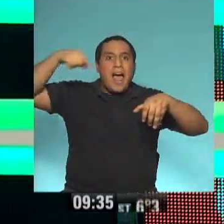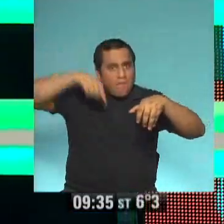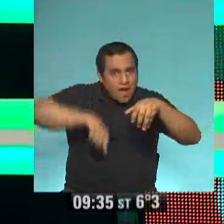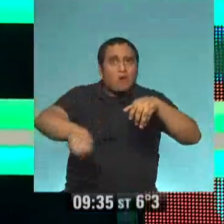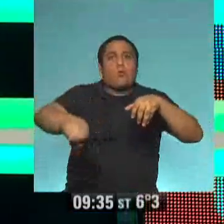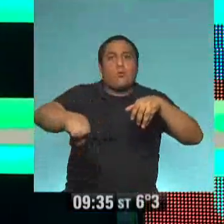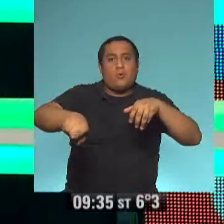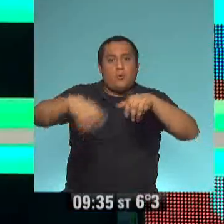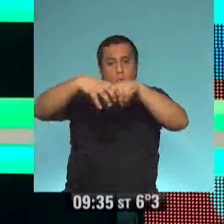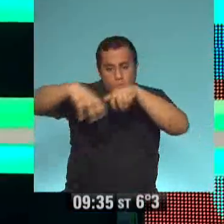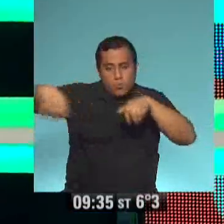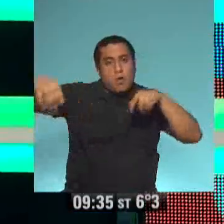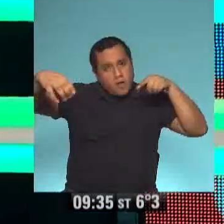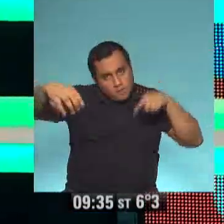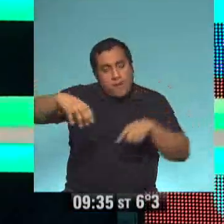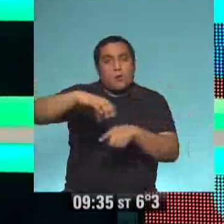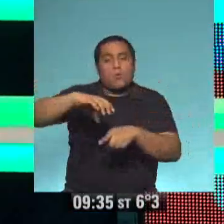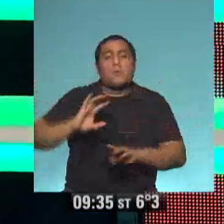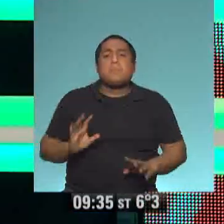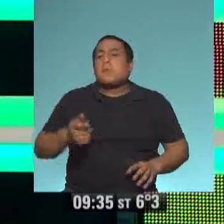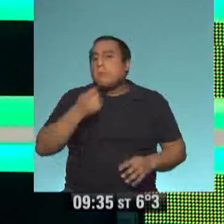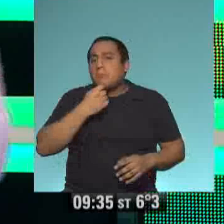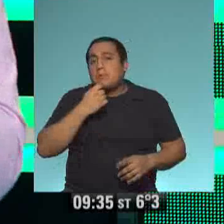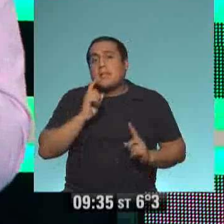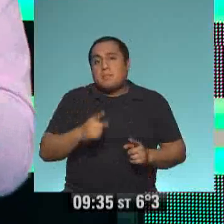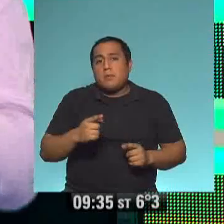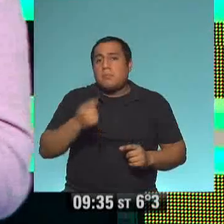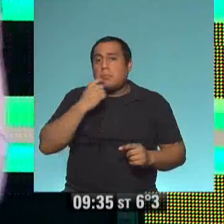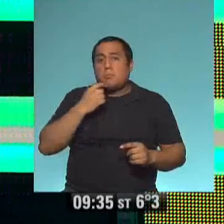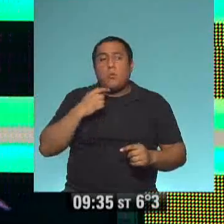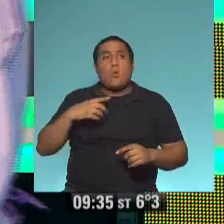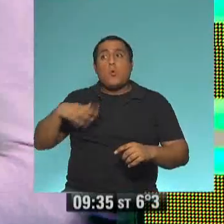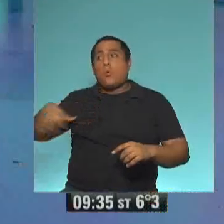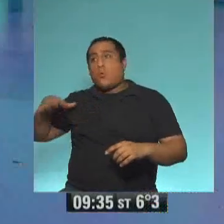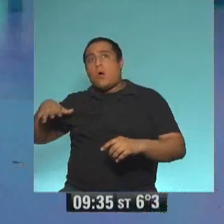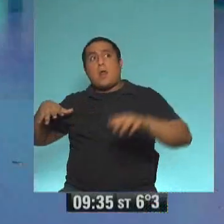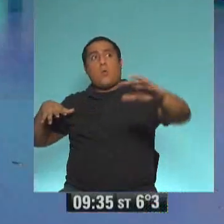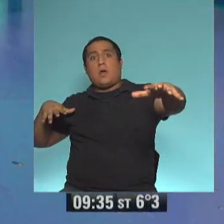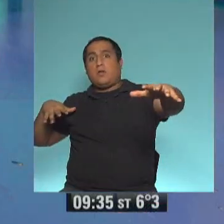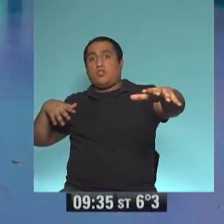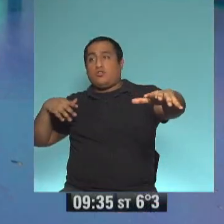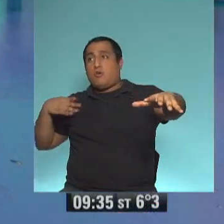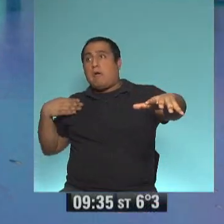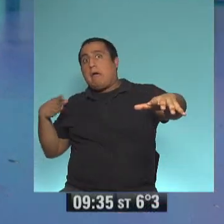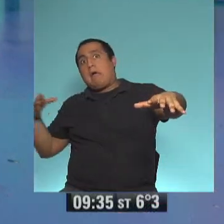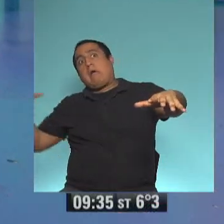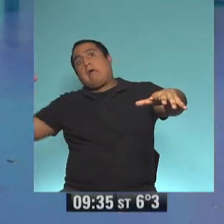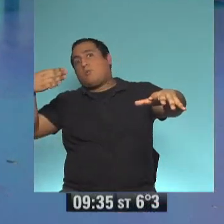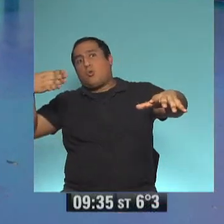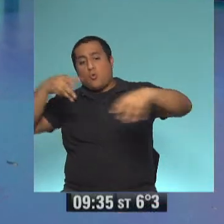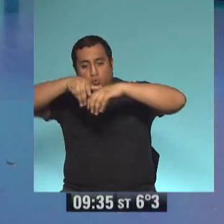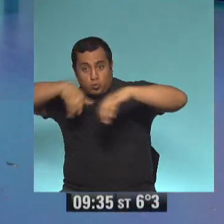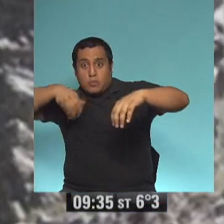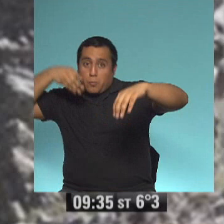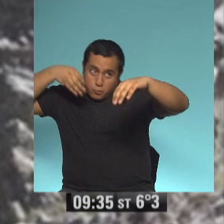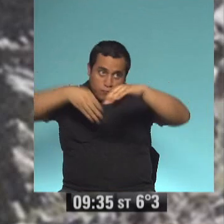Por abajo. Y también el túnel nos permite acortar distancias de un lugar a otro. Ahí tenemos. Miren, voy a correr un poquito más. Y este túnel